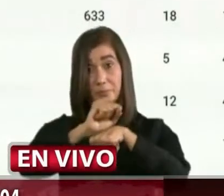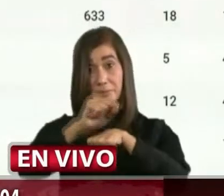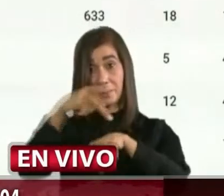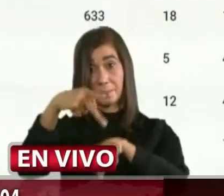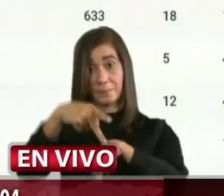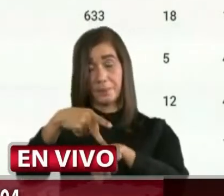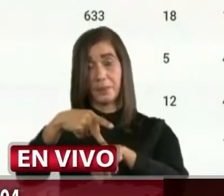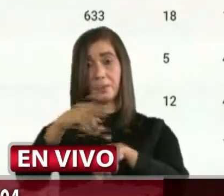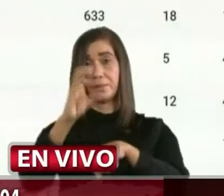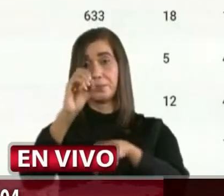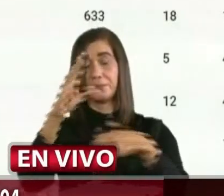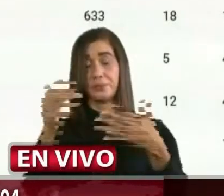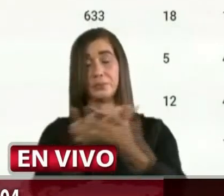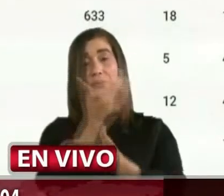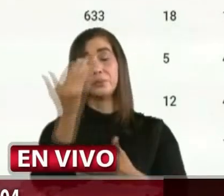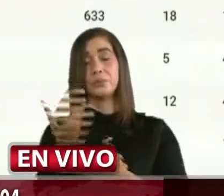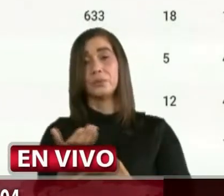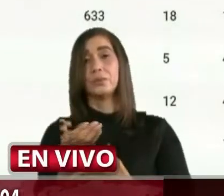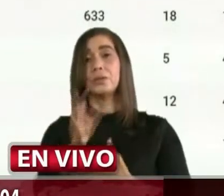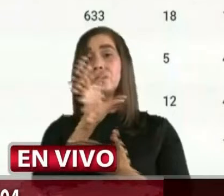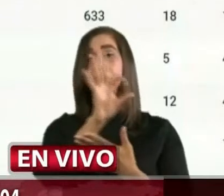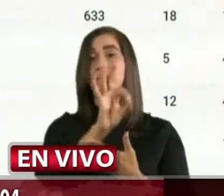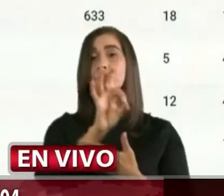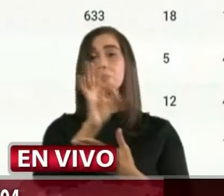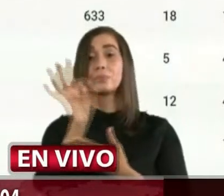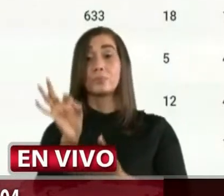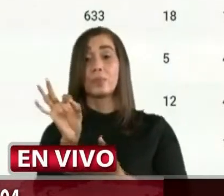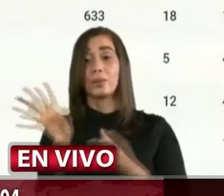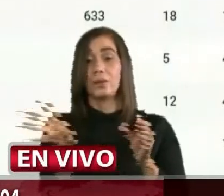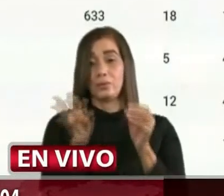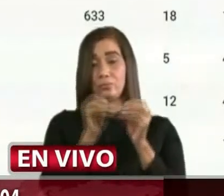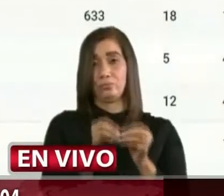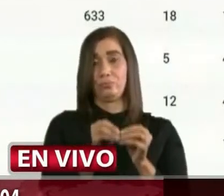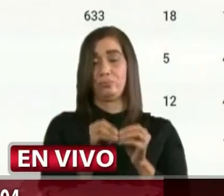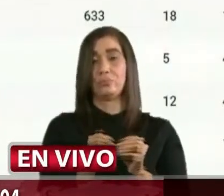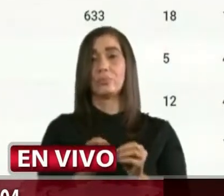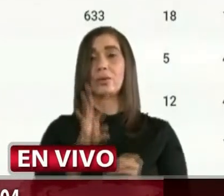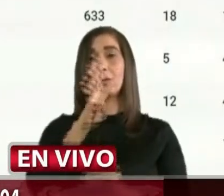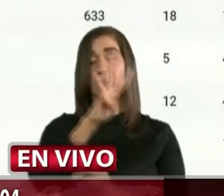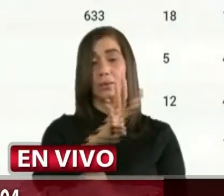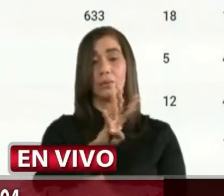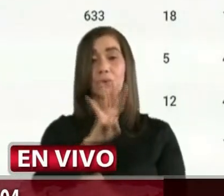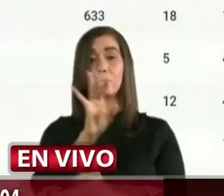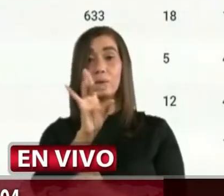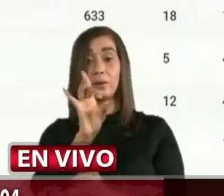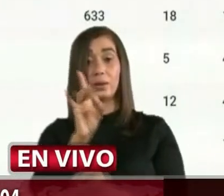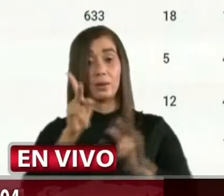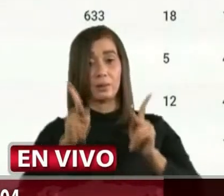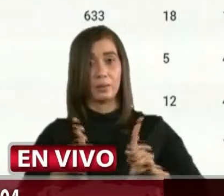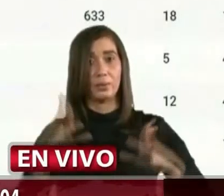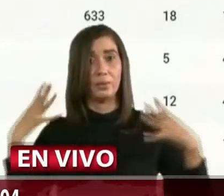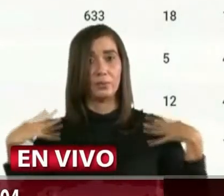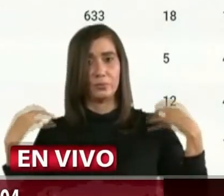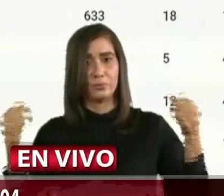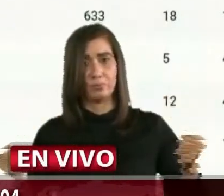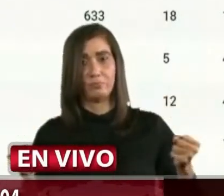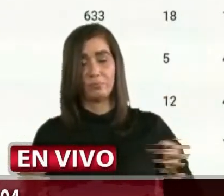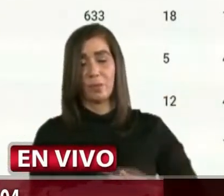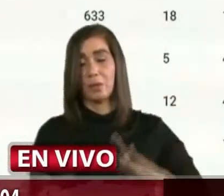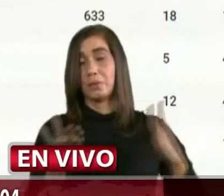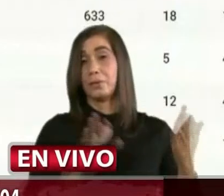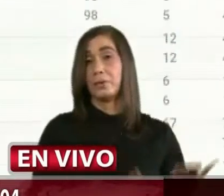Macorís, 0 casos nuevos, 99 acumulados, 48 recuperados,